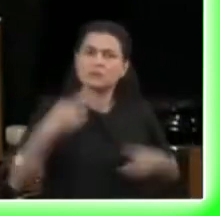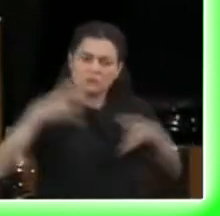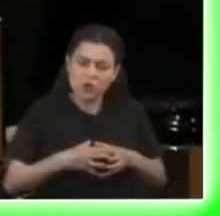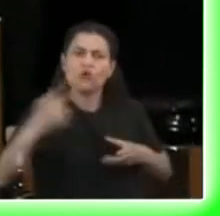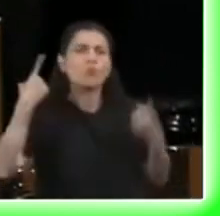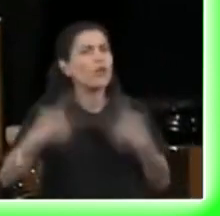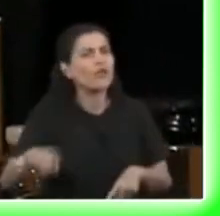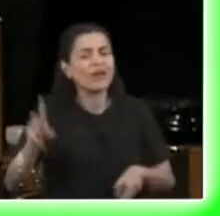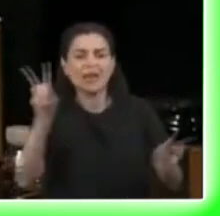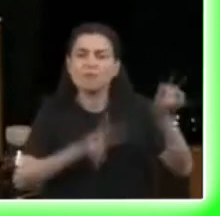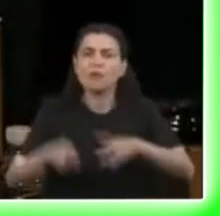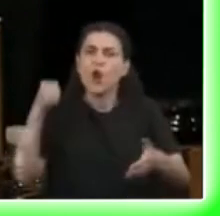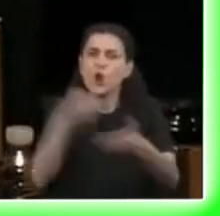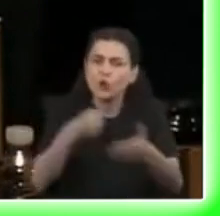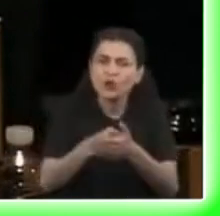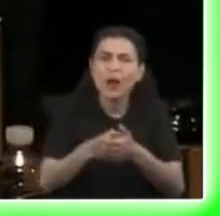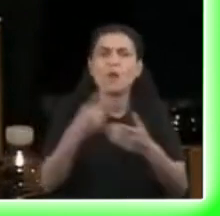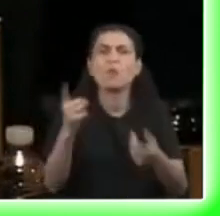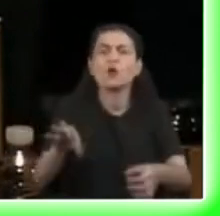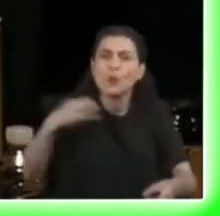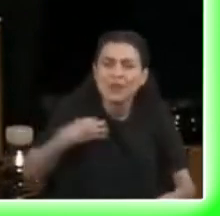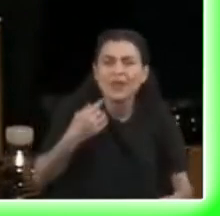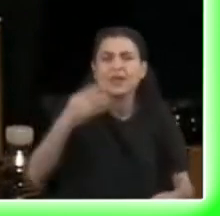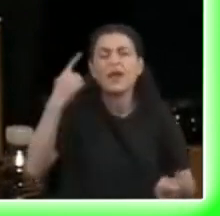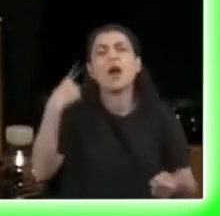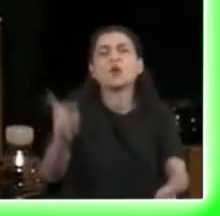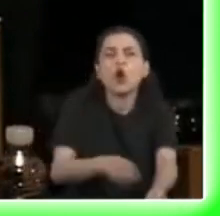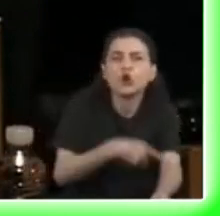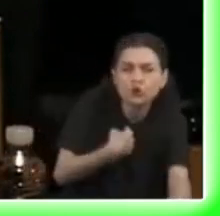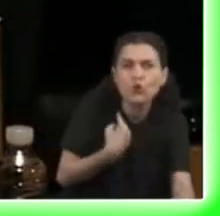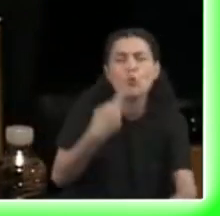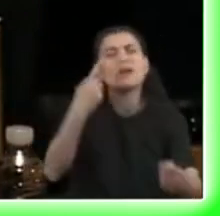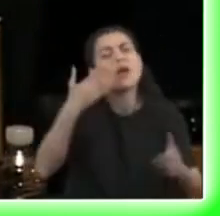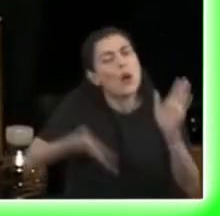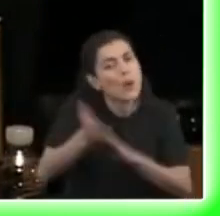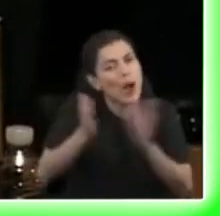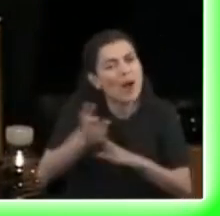por nuestras costumbres. El cielo los aplastará delante nuestro. No les tengan miedo.